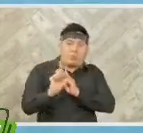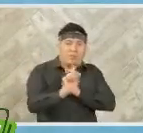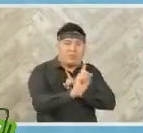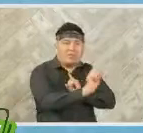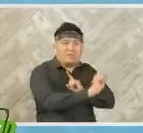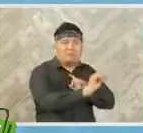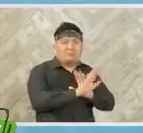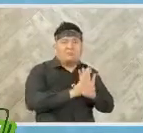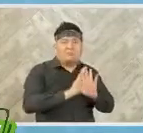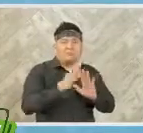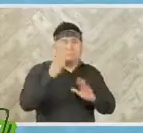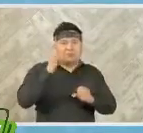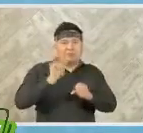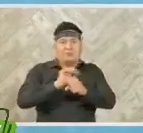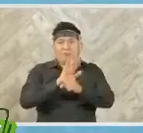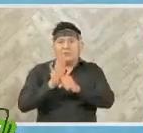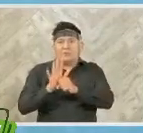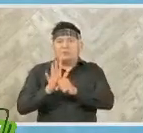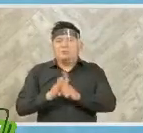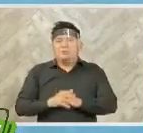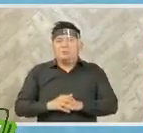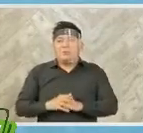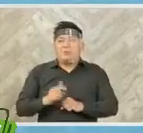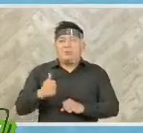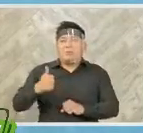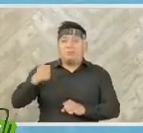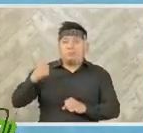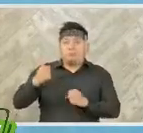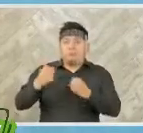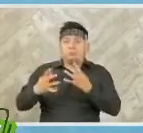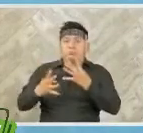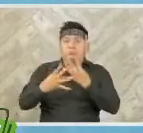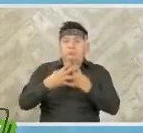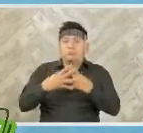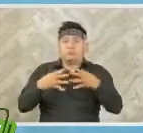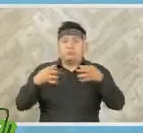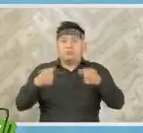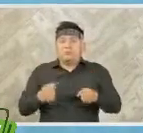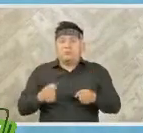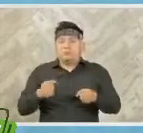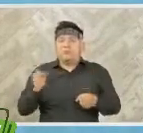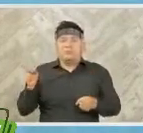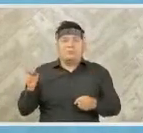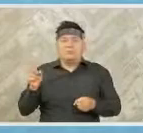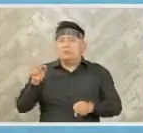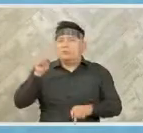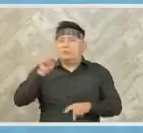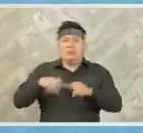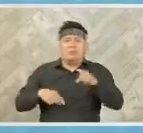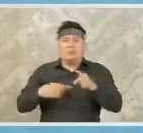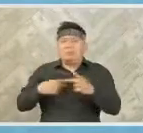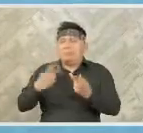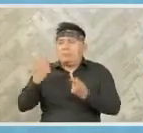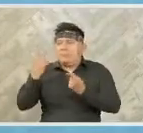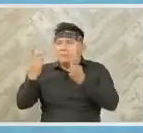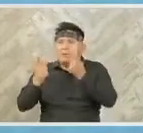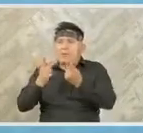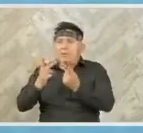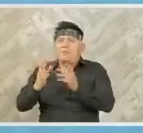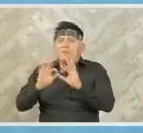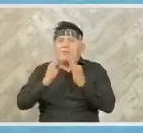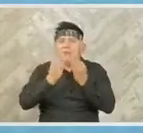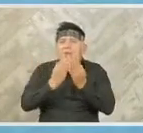prevención en materia de COVID, la población carcelaria durante este año no ha podido tener las visitas presenciales de su